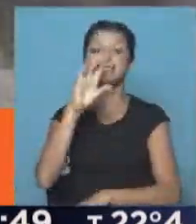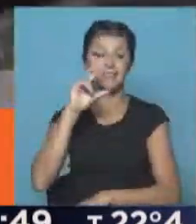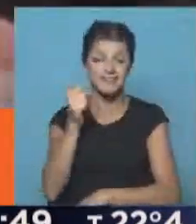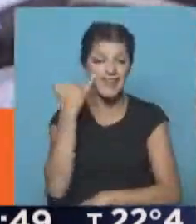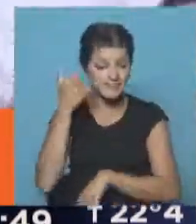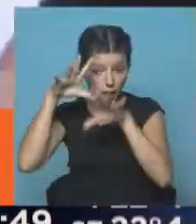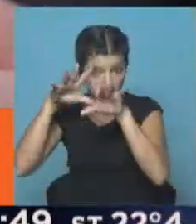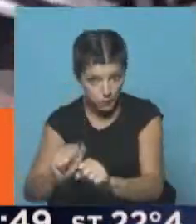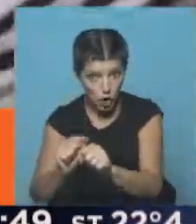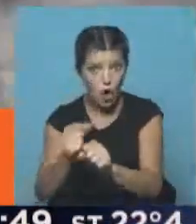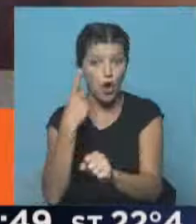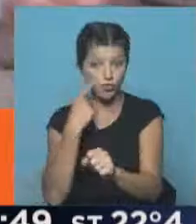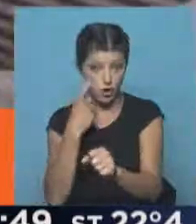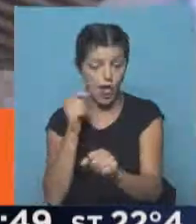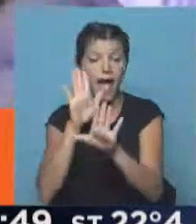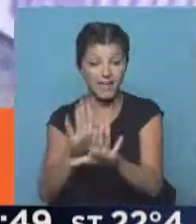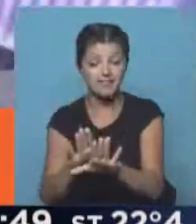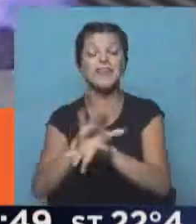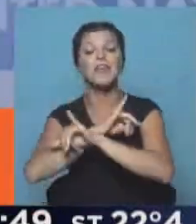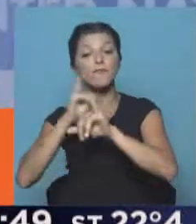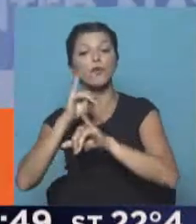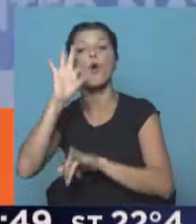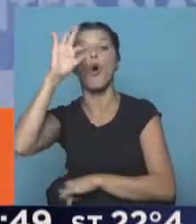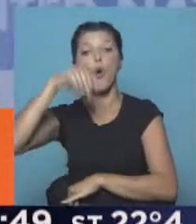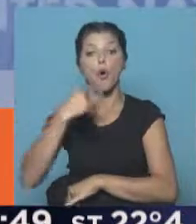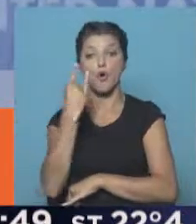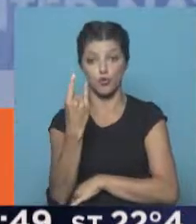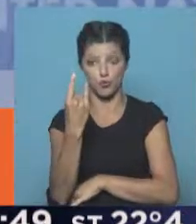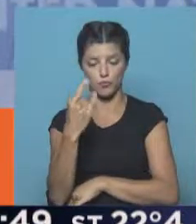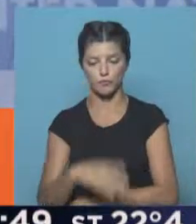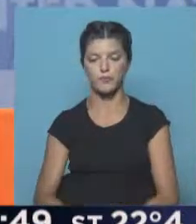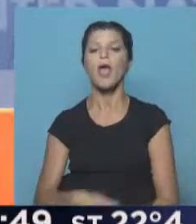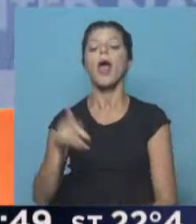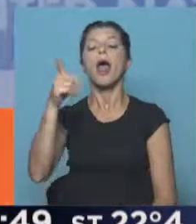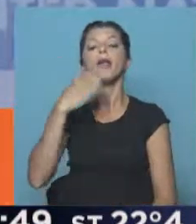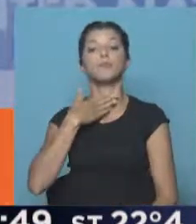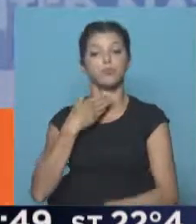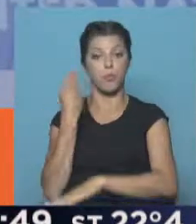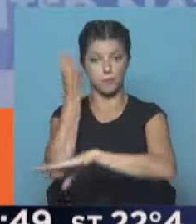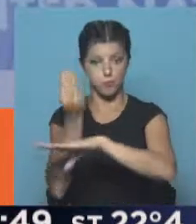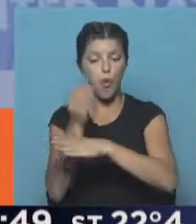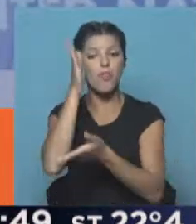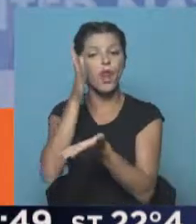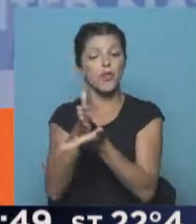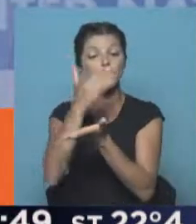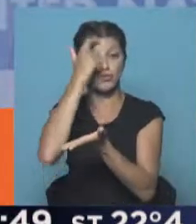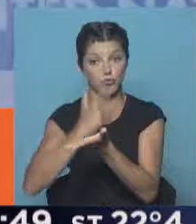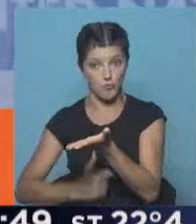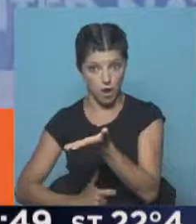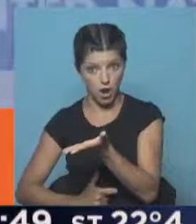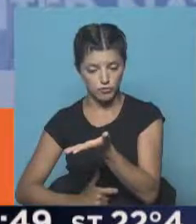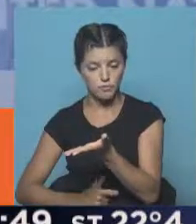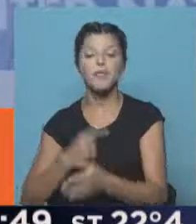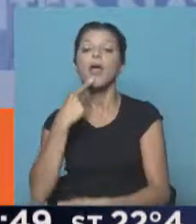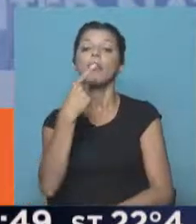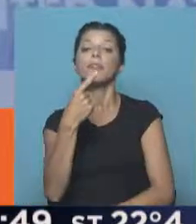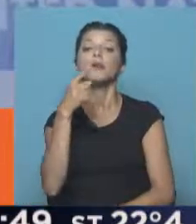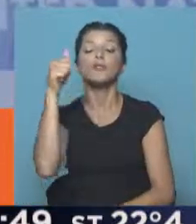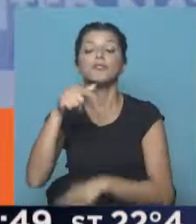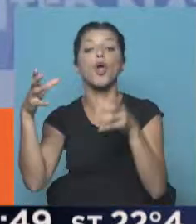así lo denuncio naciones unidas- el portavoz de la oficina para los derechos humanos rupert colville aseguró que